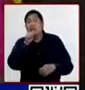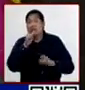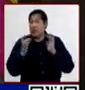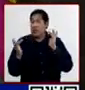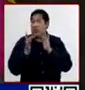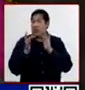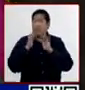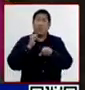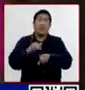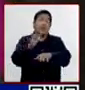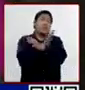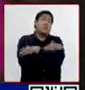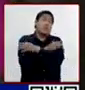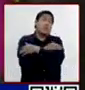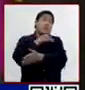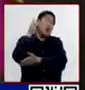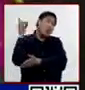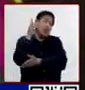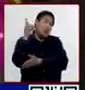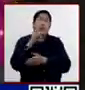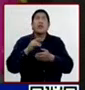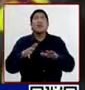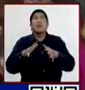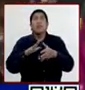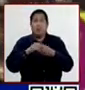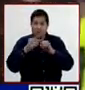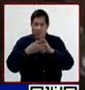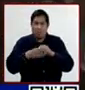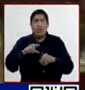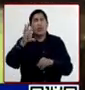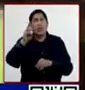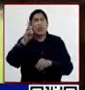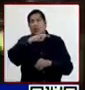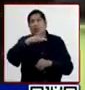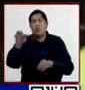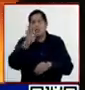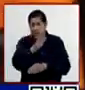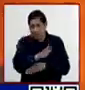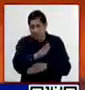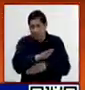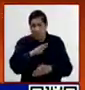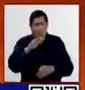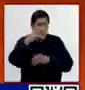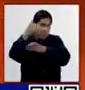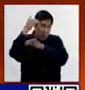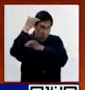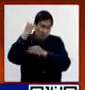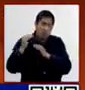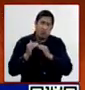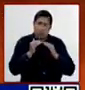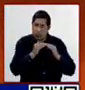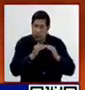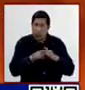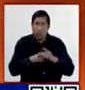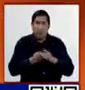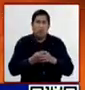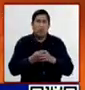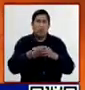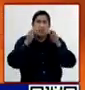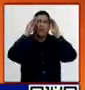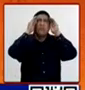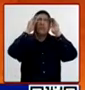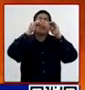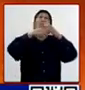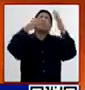nacional, saludamos a todo el país y les contamos que alrededor de las 6:30 de la tarde en la capital cruceña comenzó el cielo a